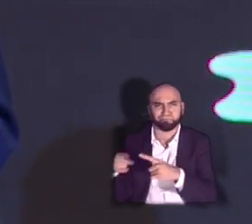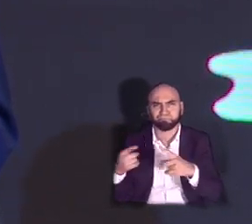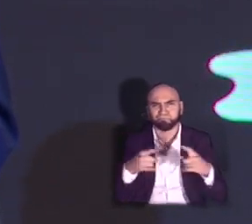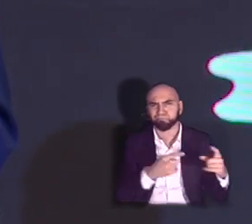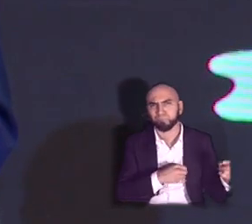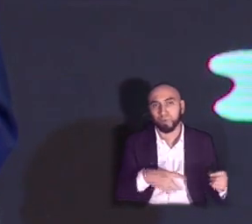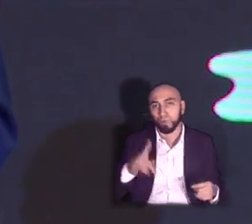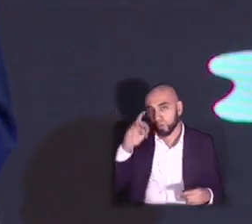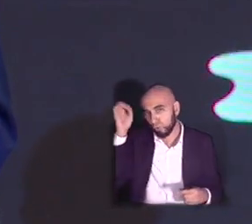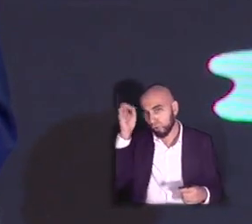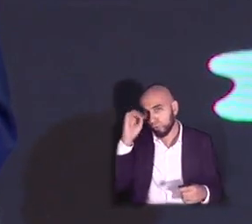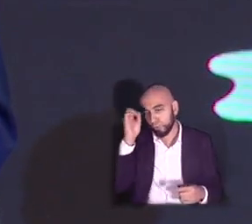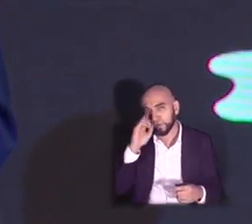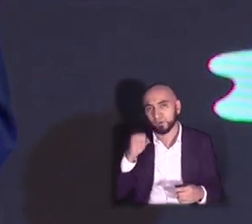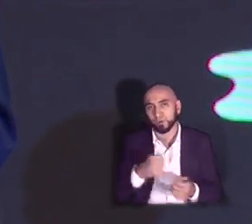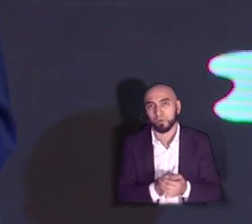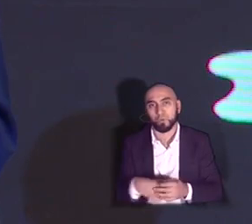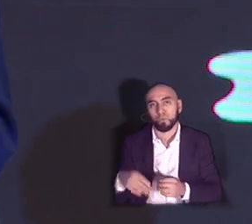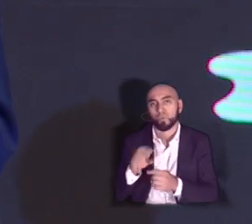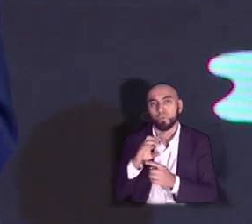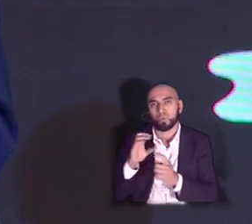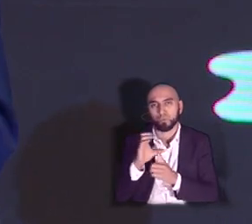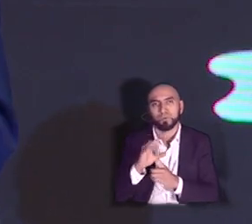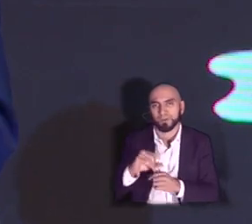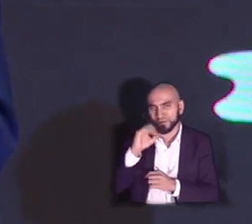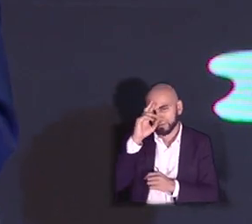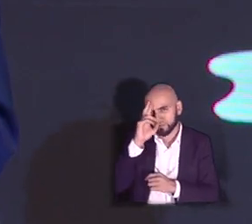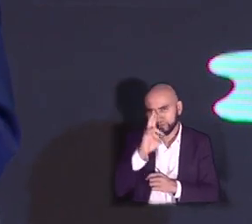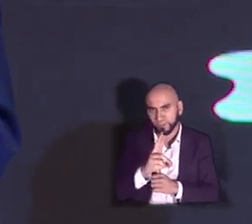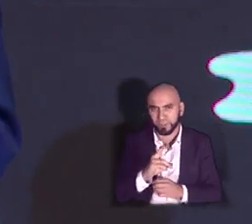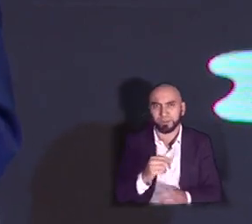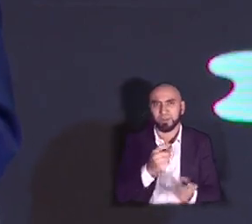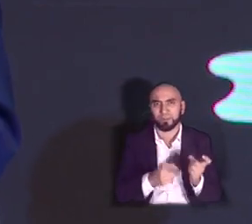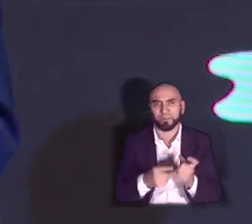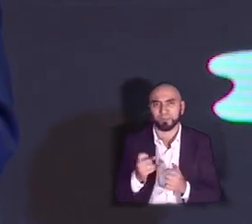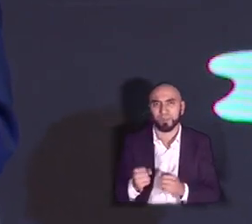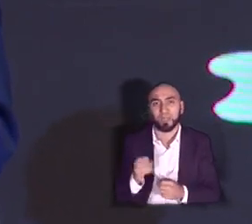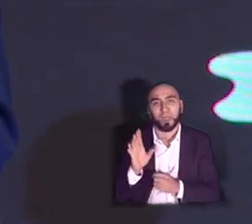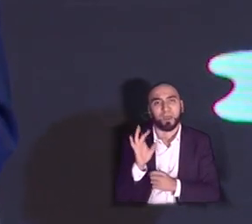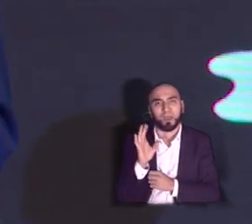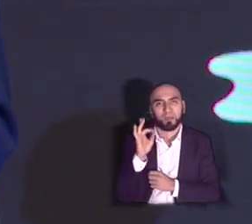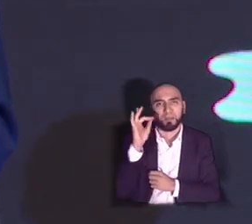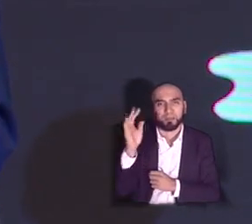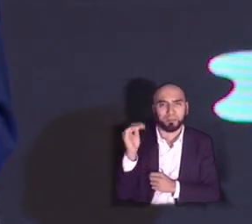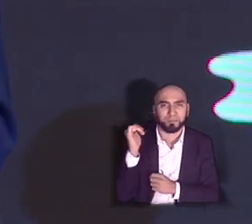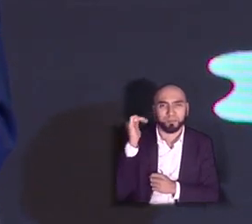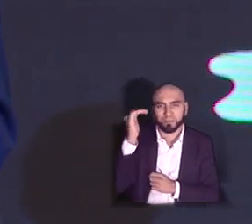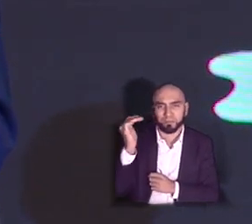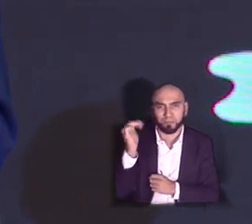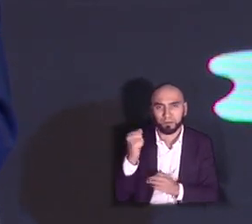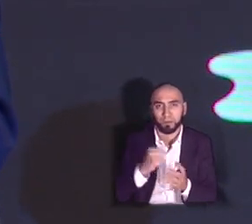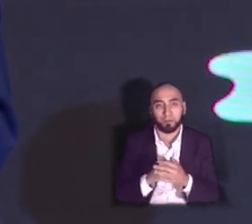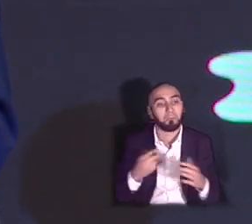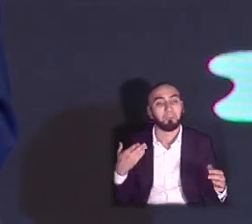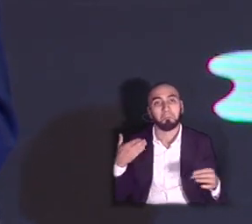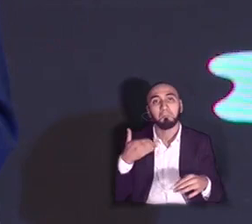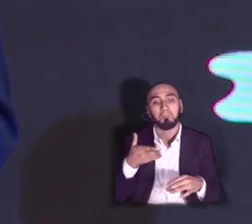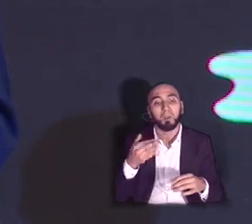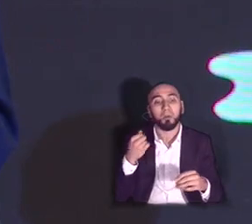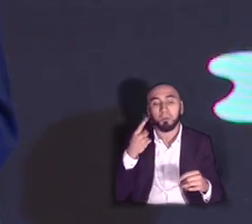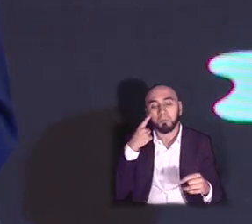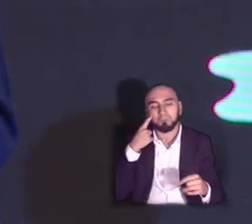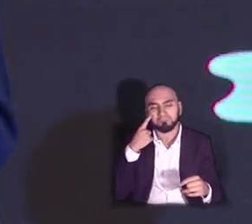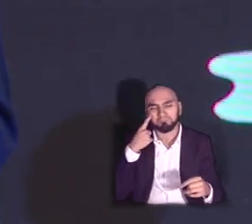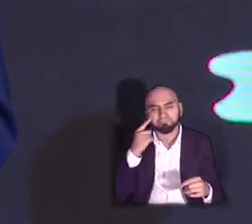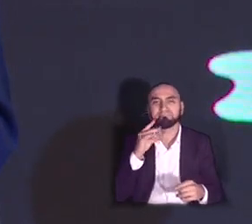de su mundo. En culturas que respetan las personas de edad, la persona va a votar de salvar a la persona